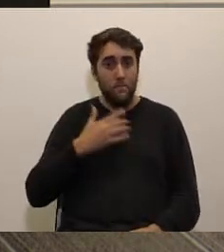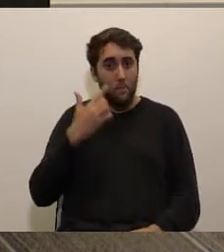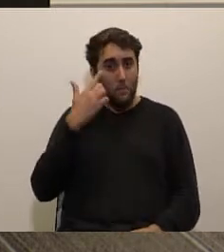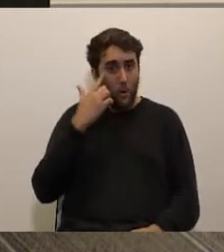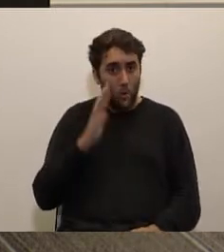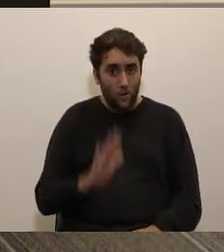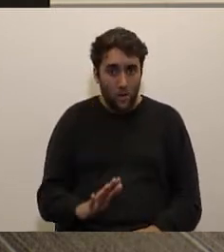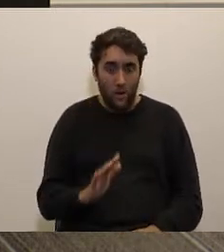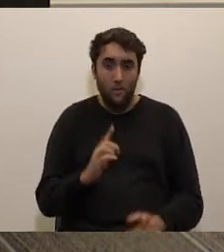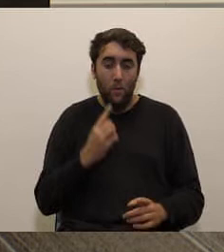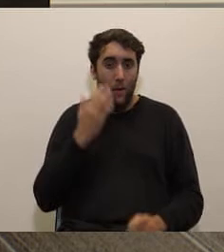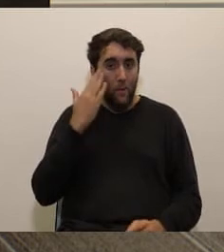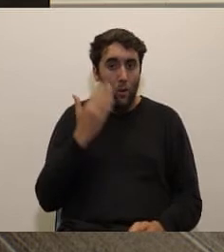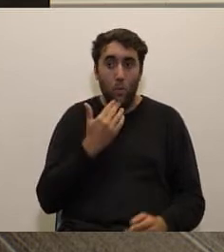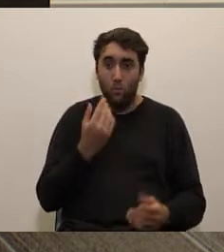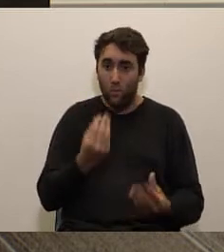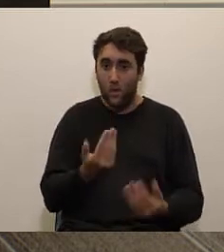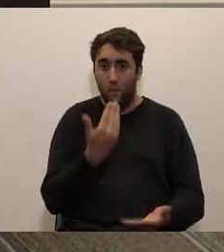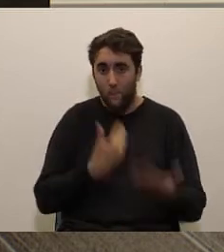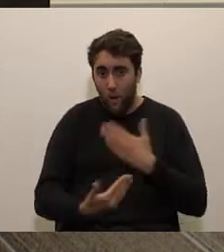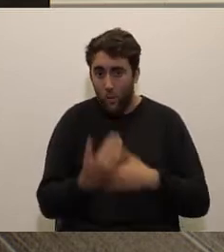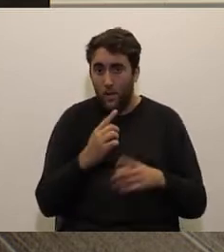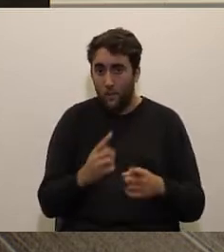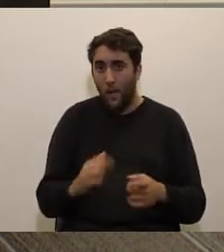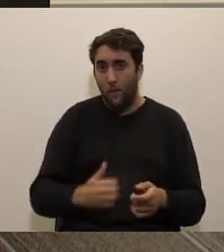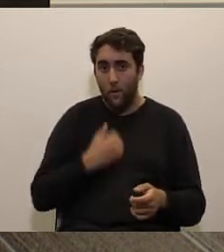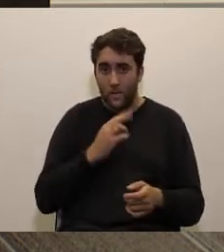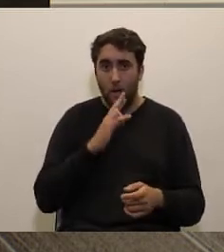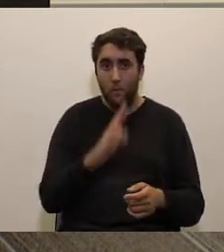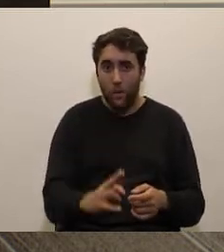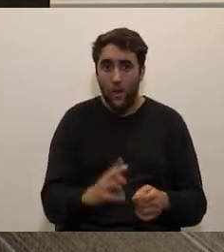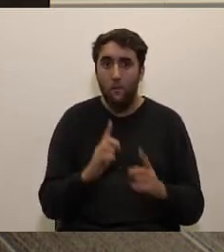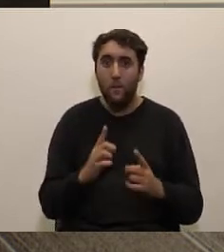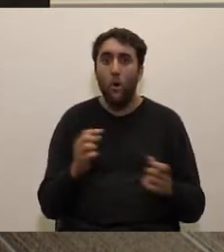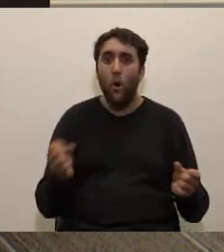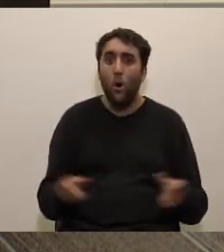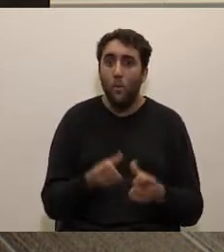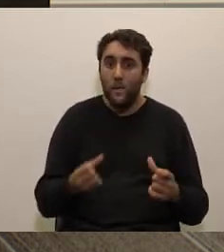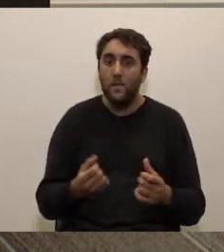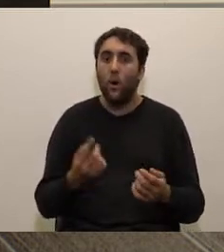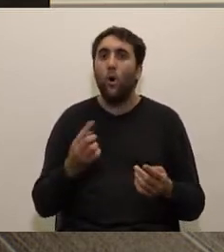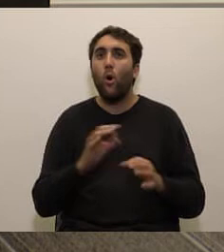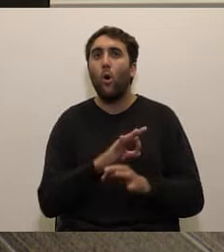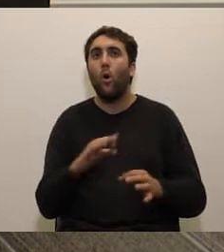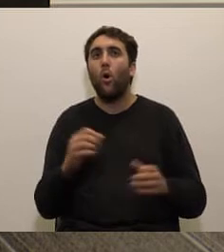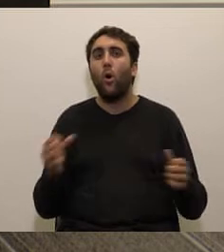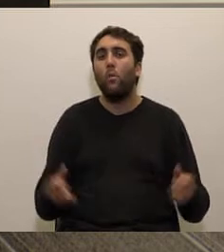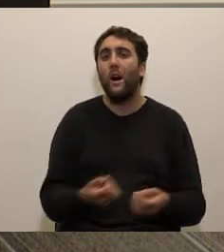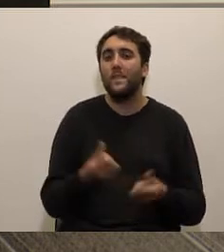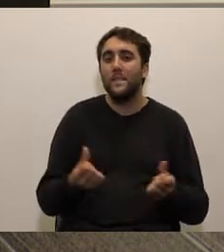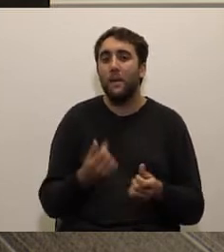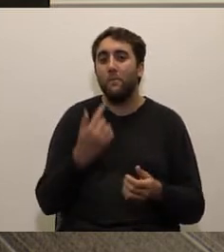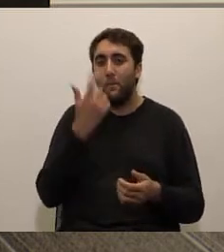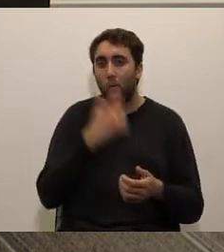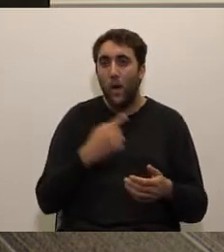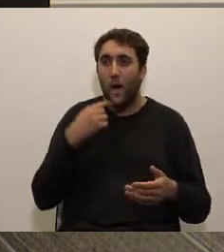realidad es una pregunta recurrente también de la gente que nos está mirando, ¿cómo es o qué se puede hacer como activista en un